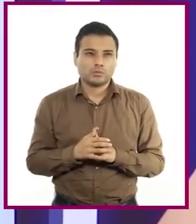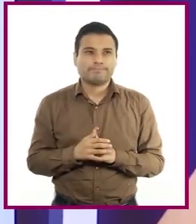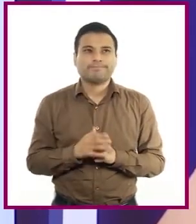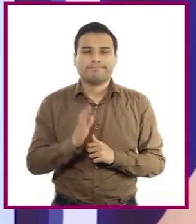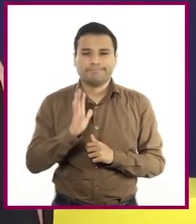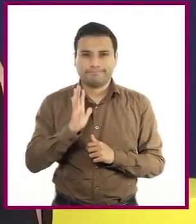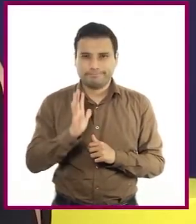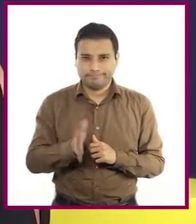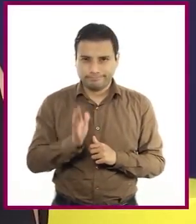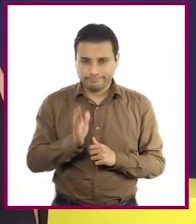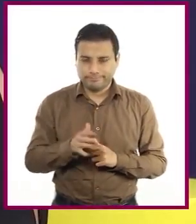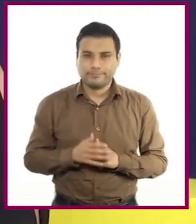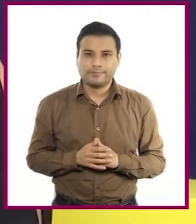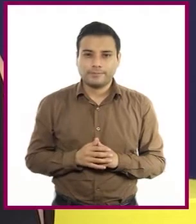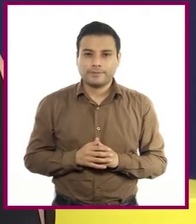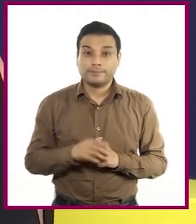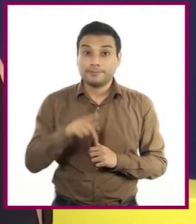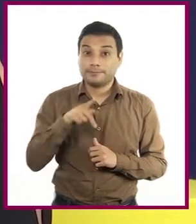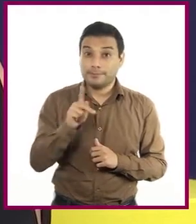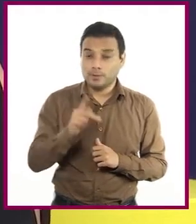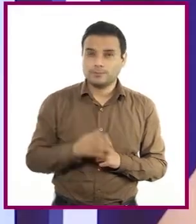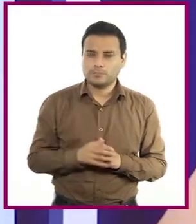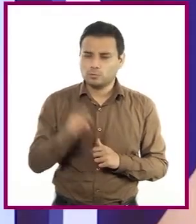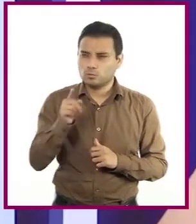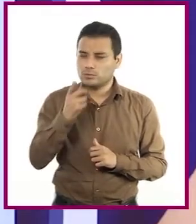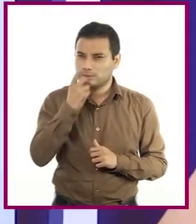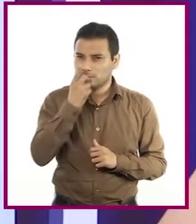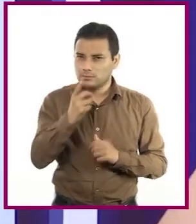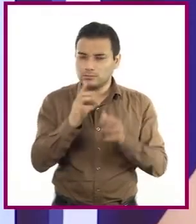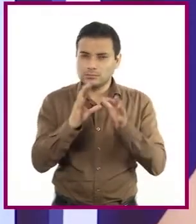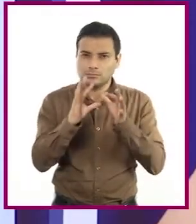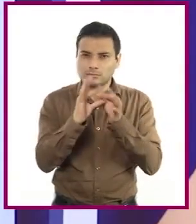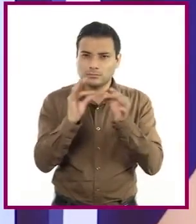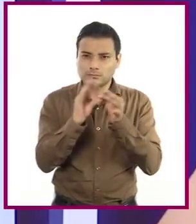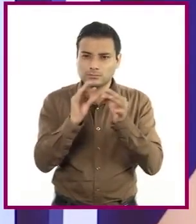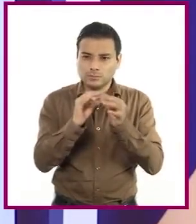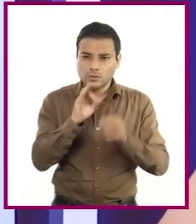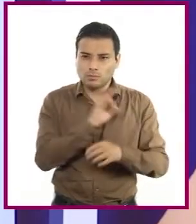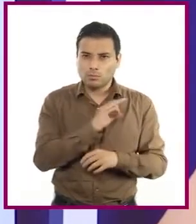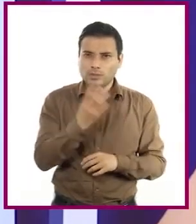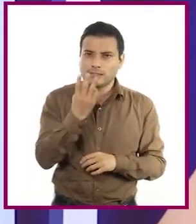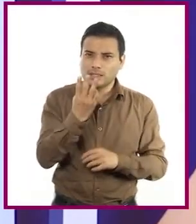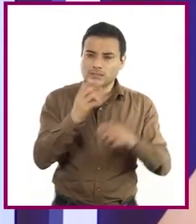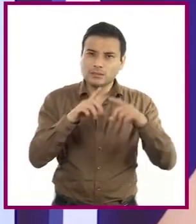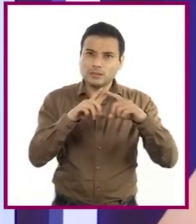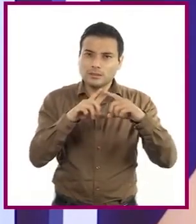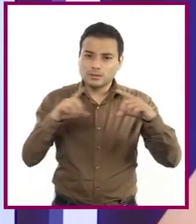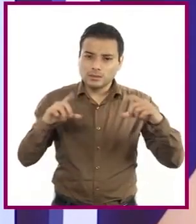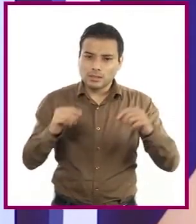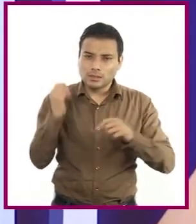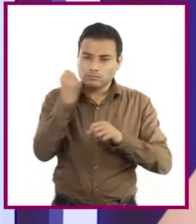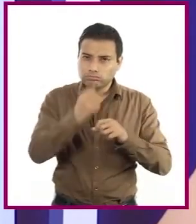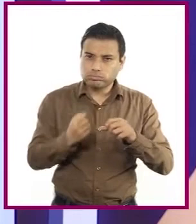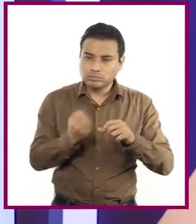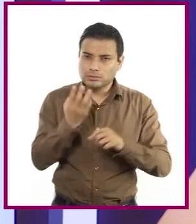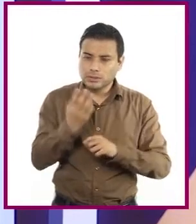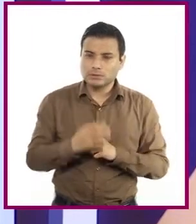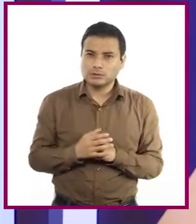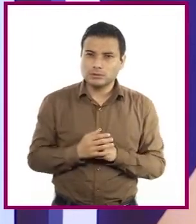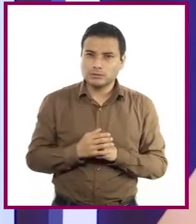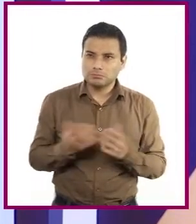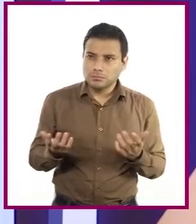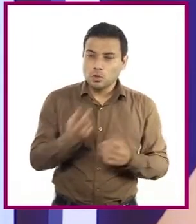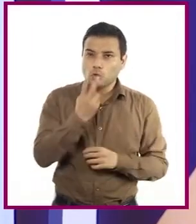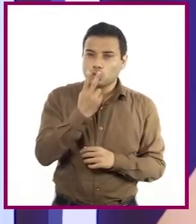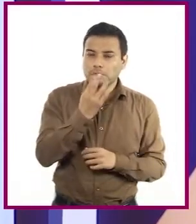la tarjeta. Sin embargo, usted también dijo que se podían apilar 3 tarjetas en cada corte, así que en 2 minutos